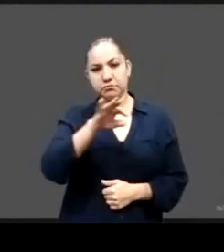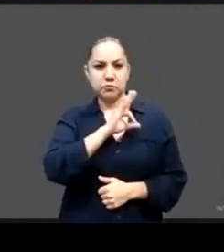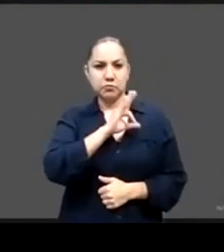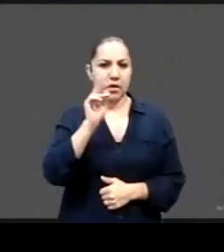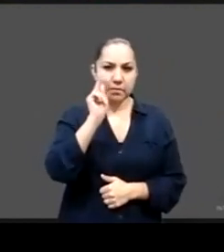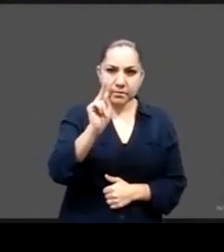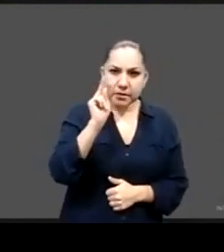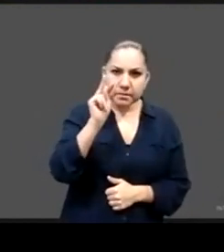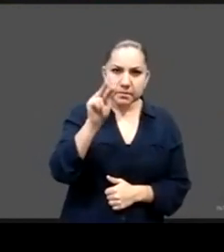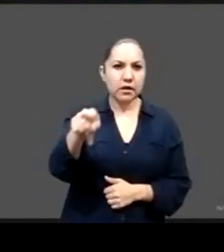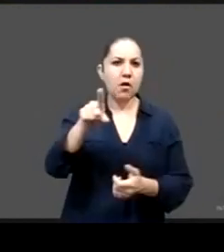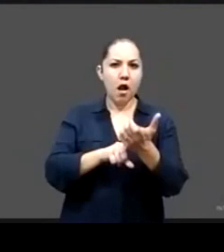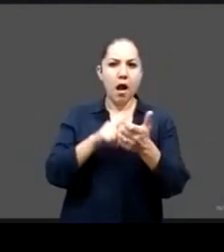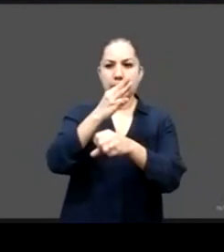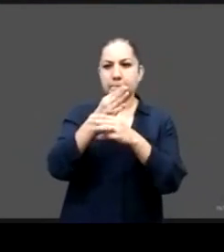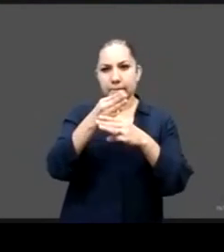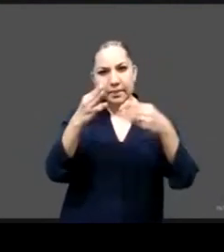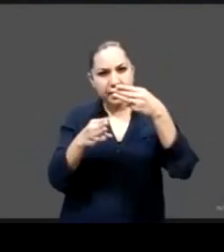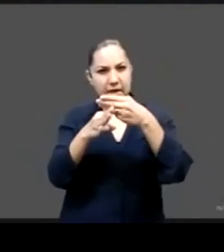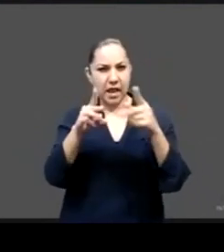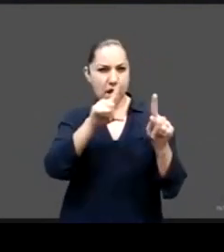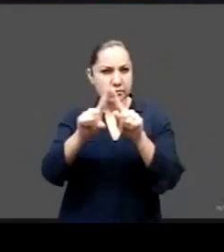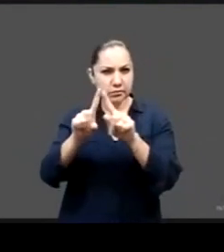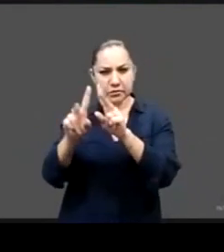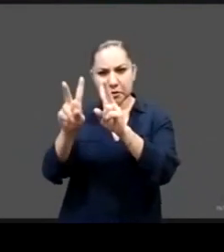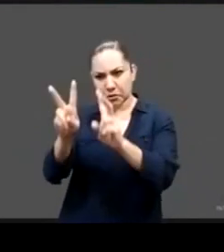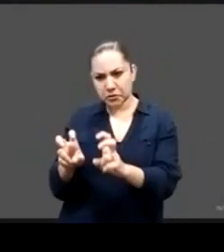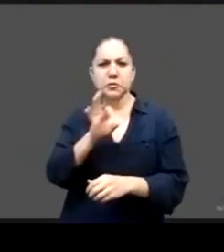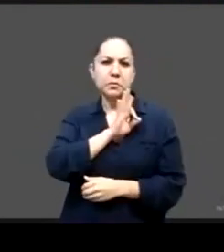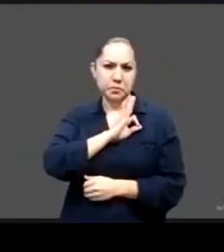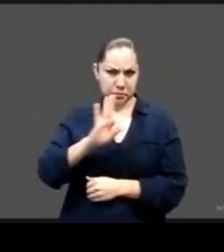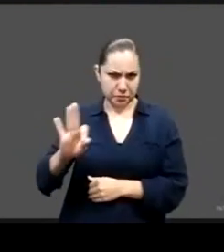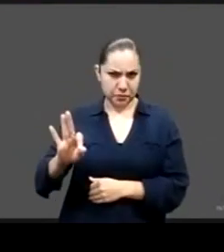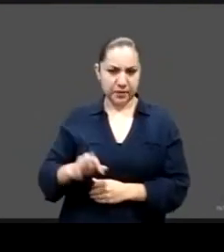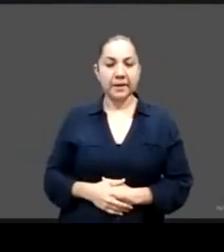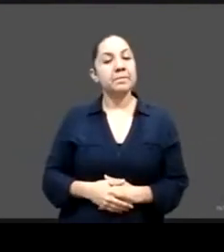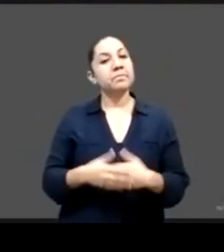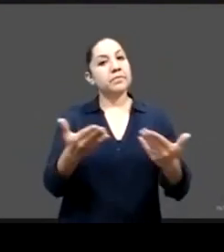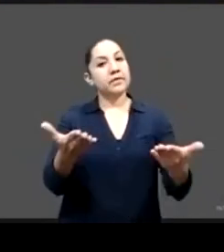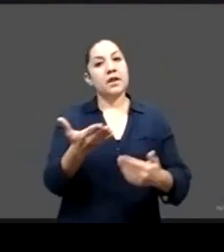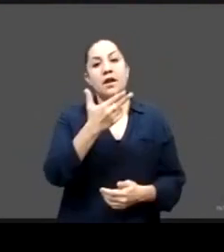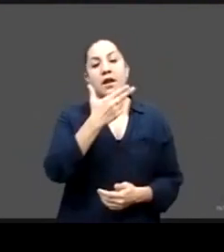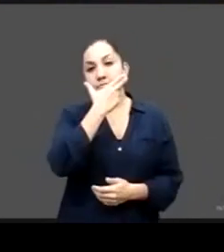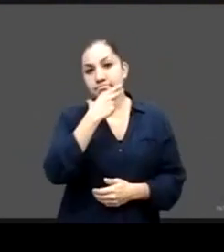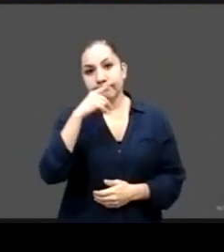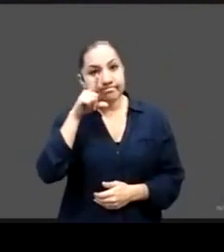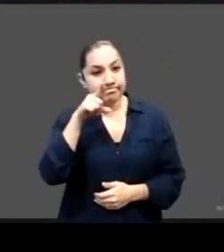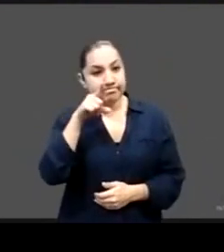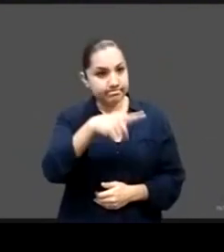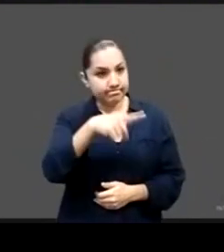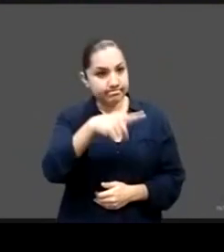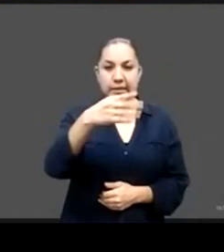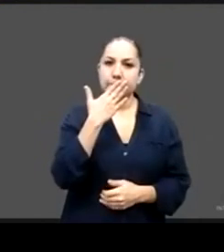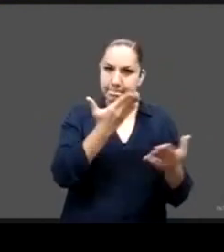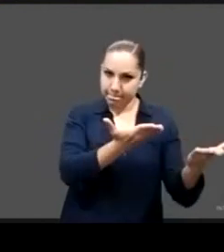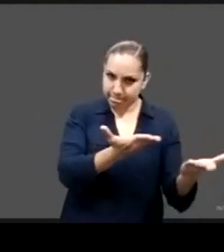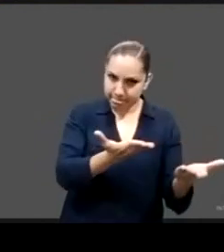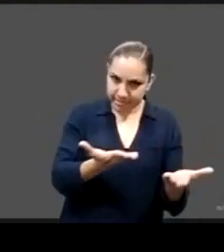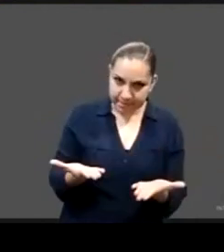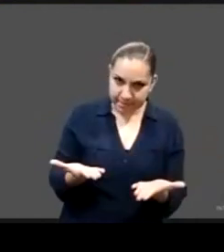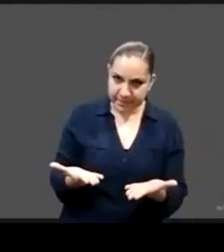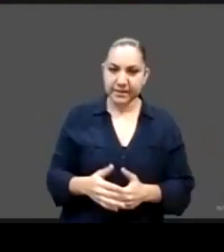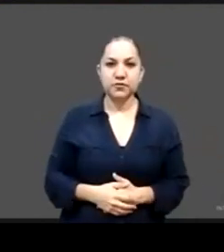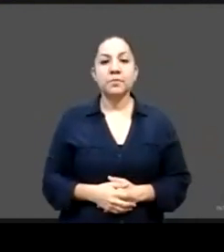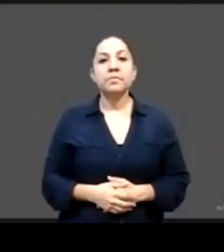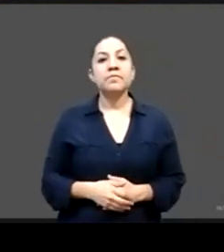Así que bienvenidos y bienvenidas. Nos acompañan en esta mesa para conversar,